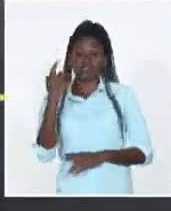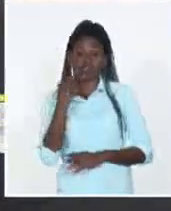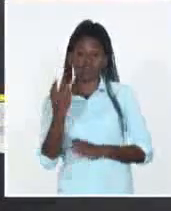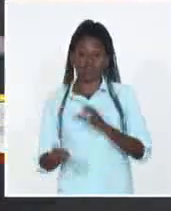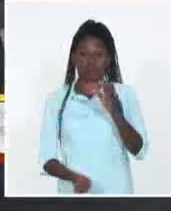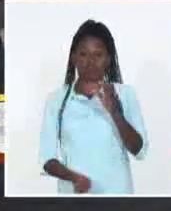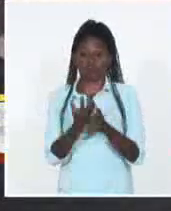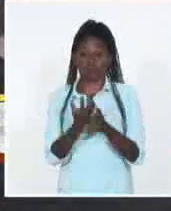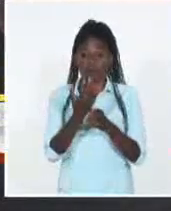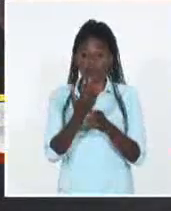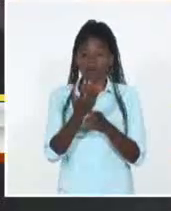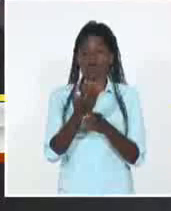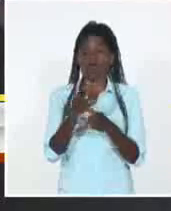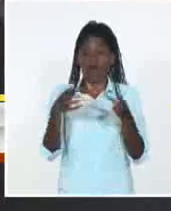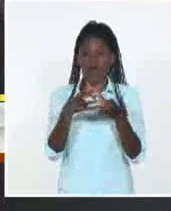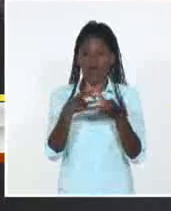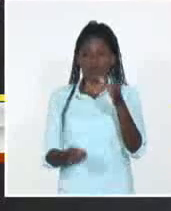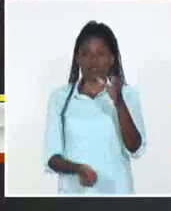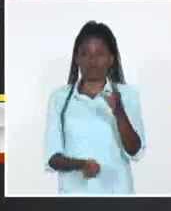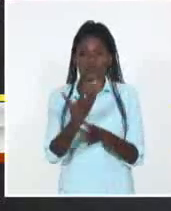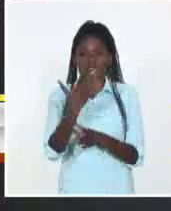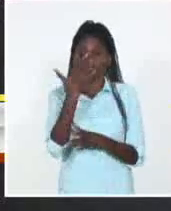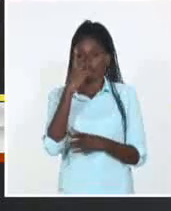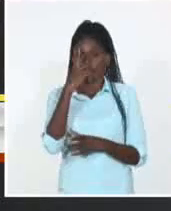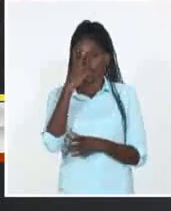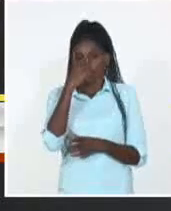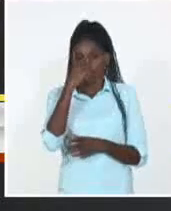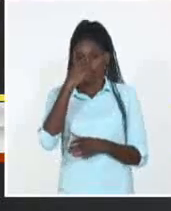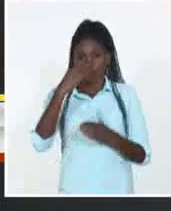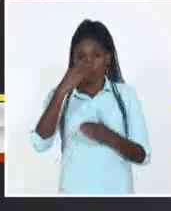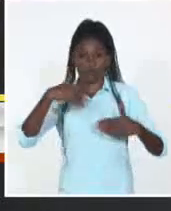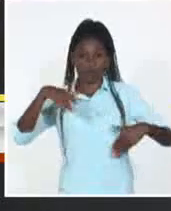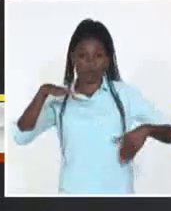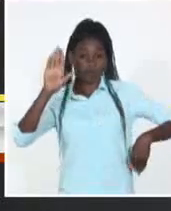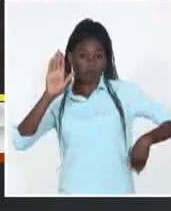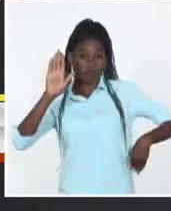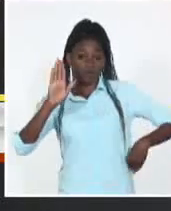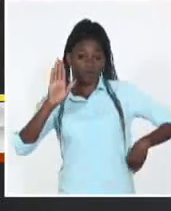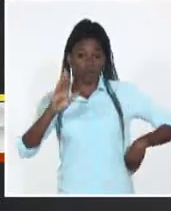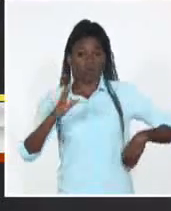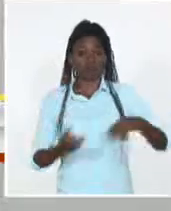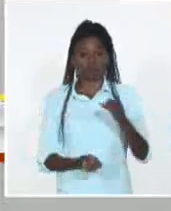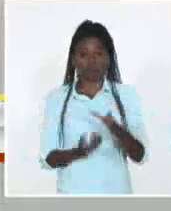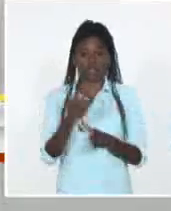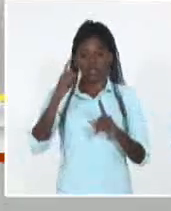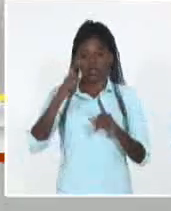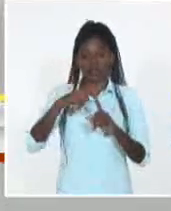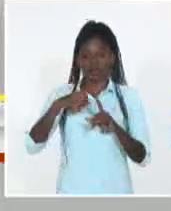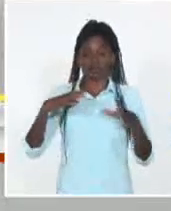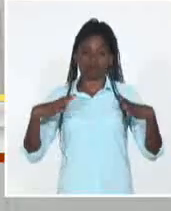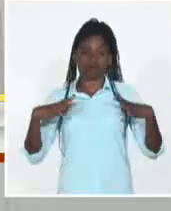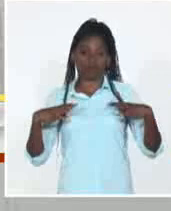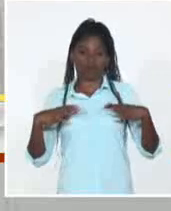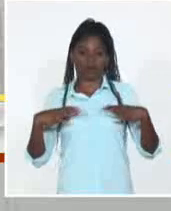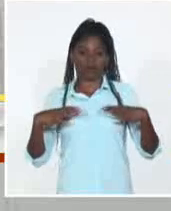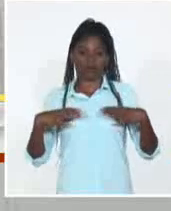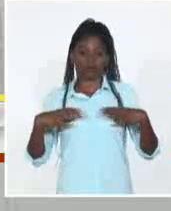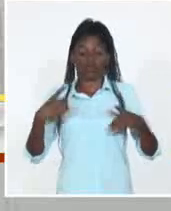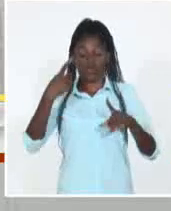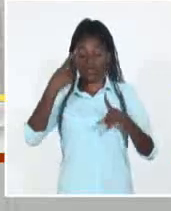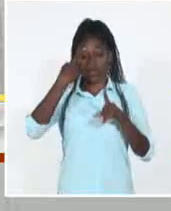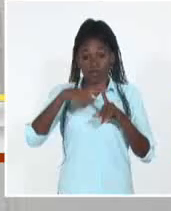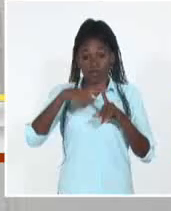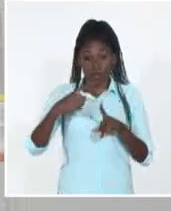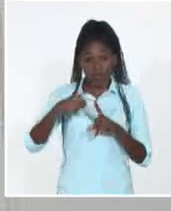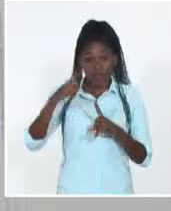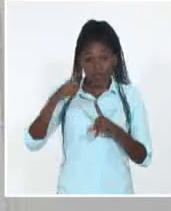compañía fundada por la prima bailarina absoluta Alicia Alonso y la temporada veraniega. Hay otra temporada como